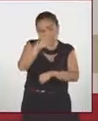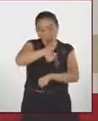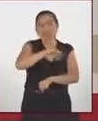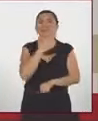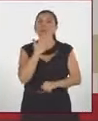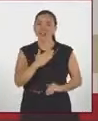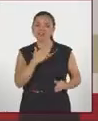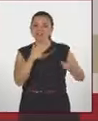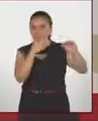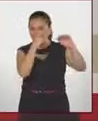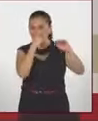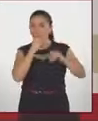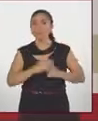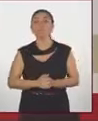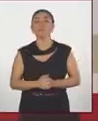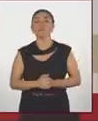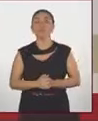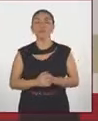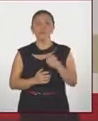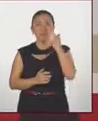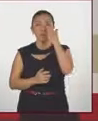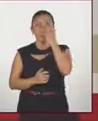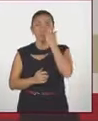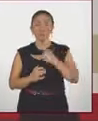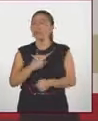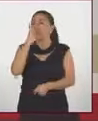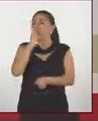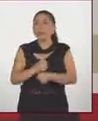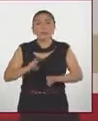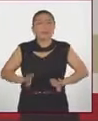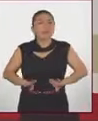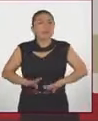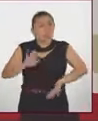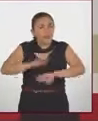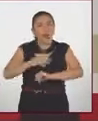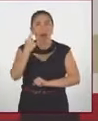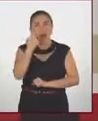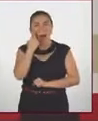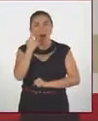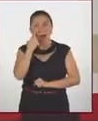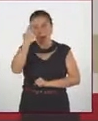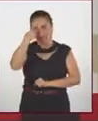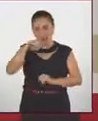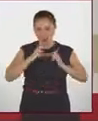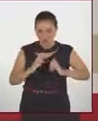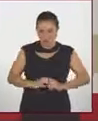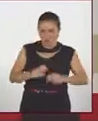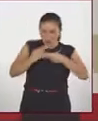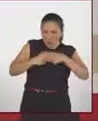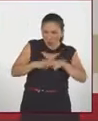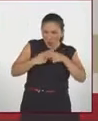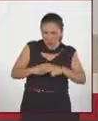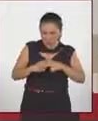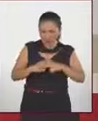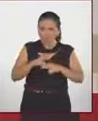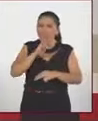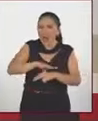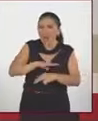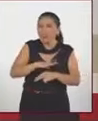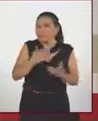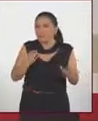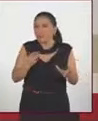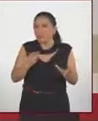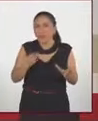desarrollo. ¿Cuáles son las características más comunes de las condiciones ortopédicas? ¿De